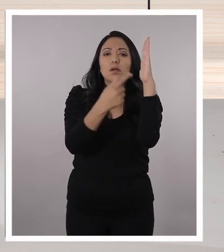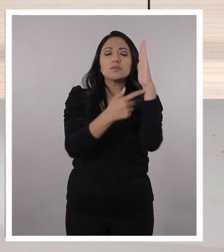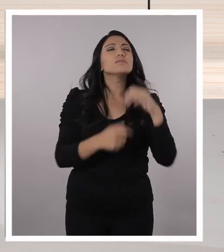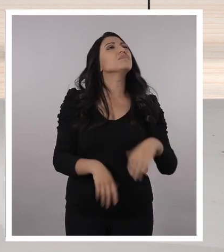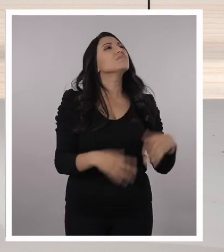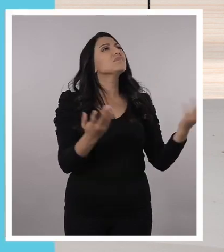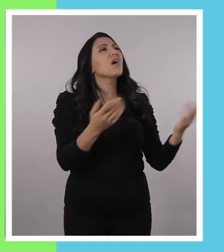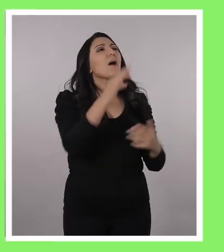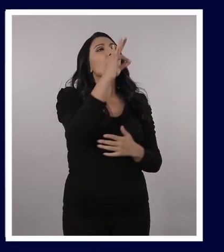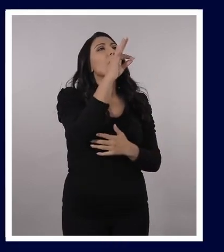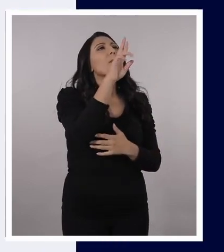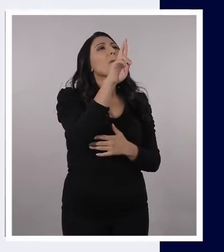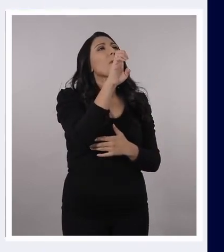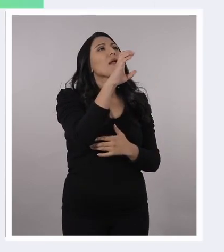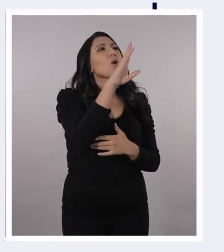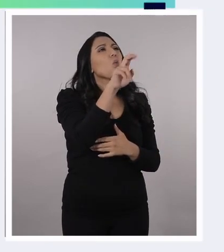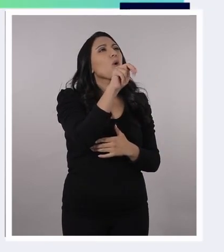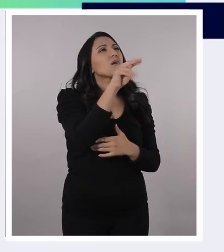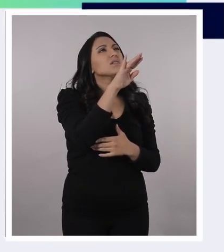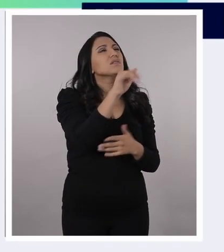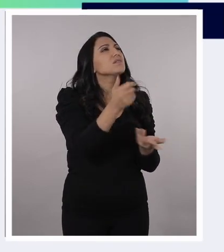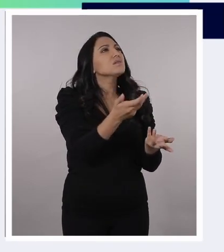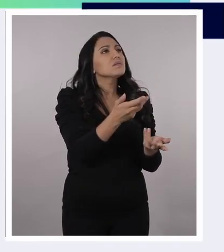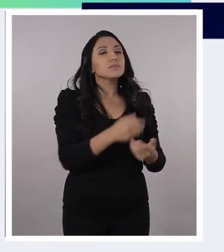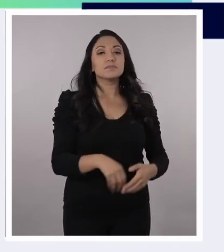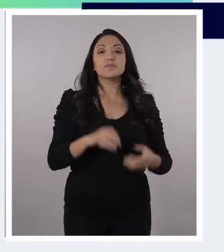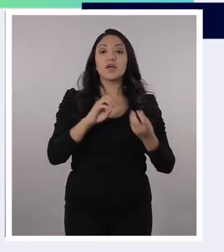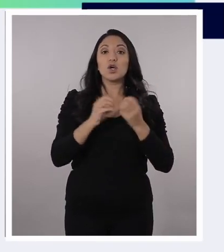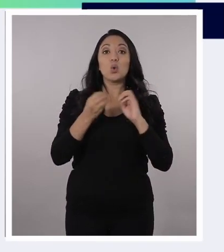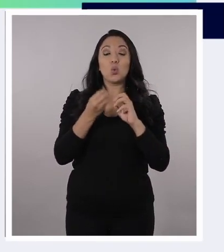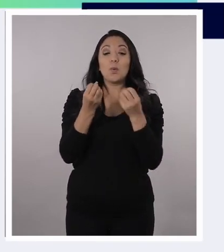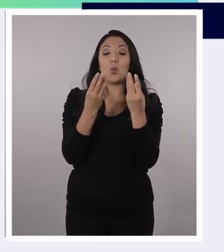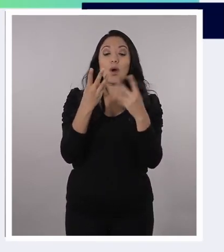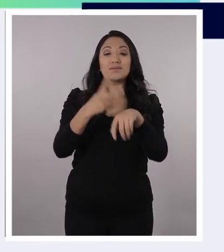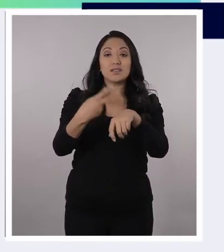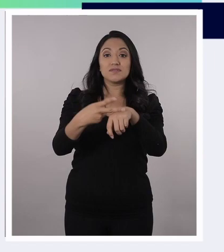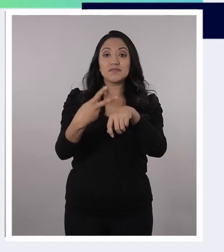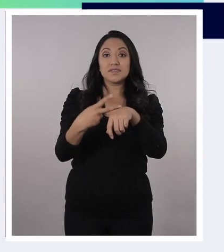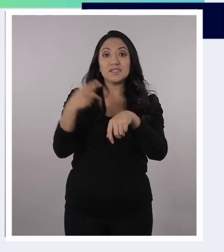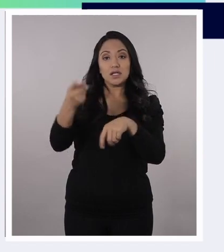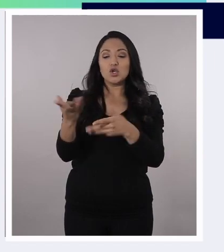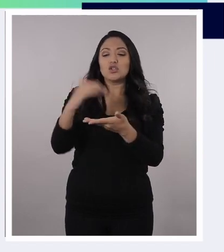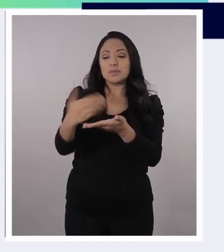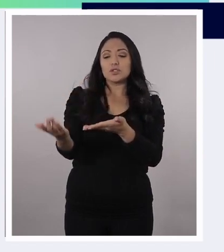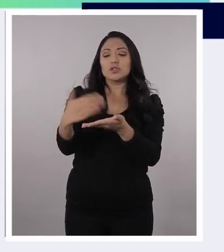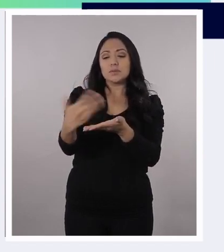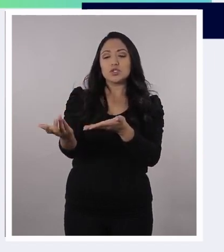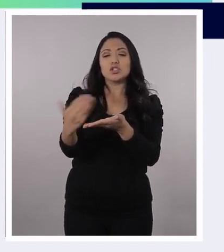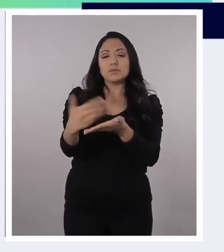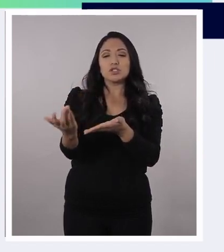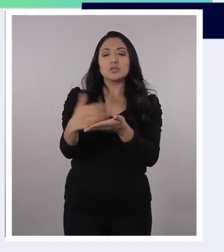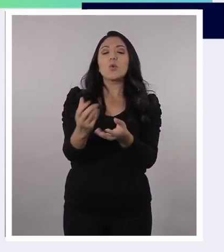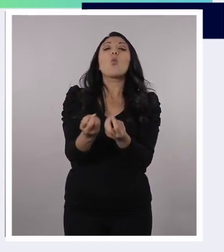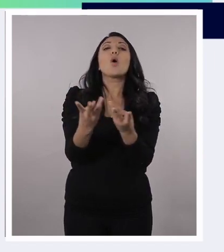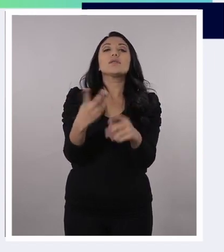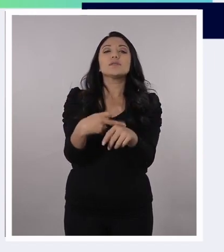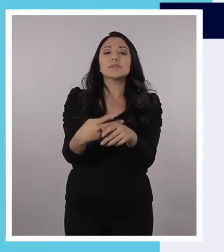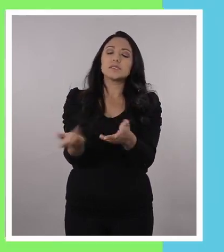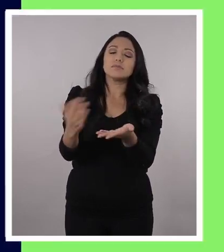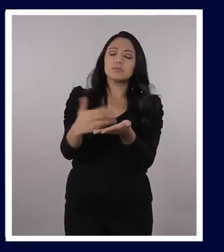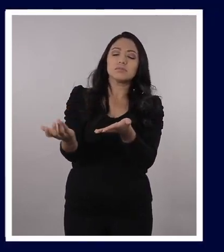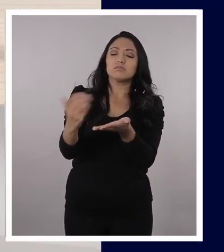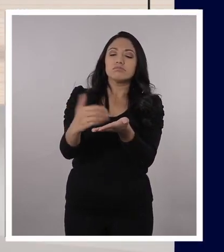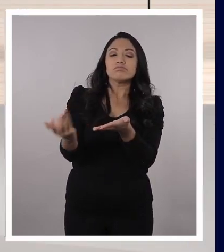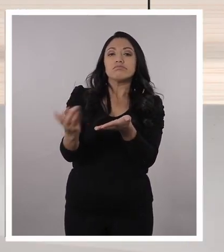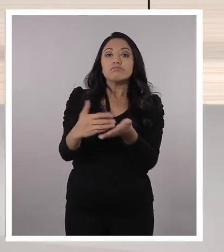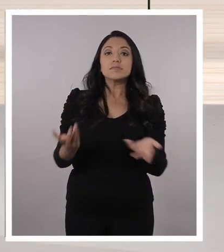¿nos ayudas con el concepto de frecuencia? Es el número de veces en que dicho evento se repite durante un experimento o